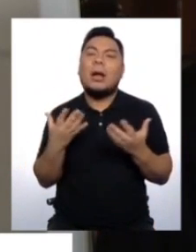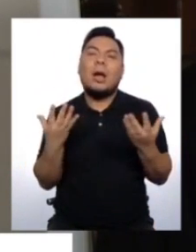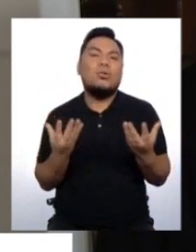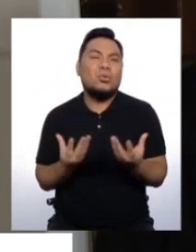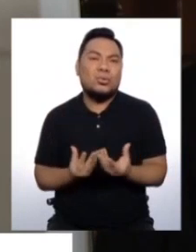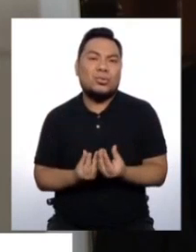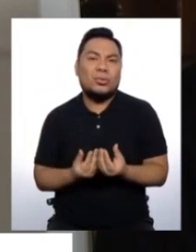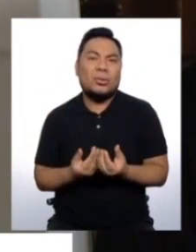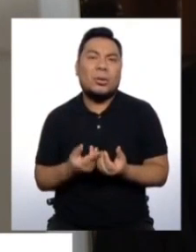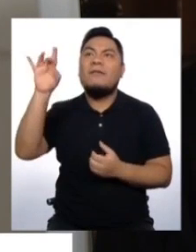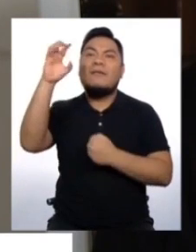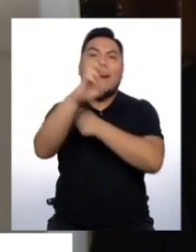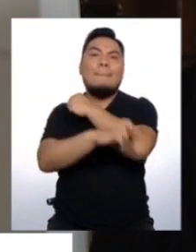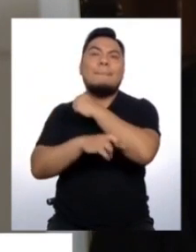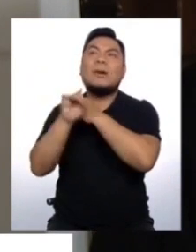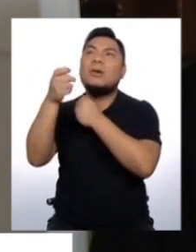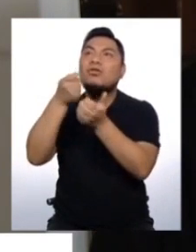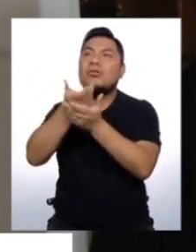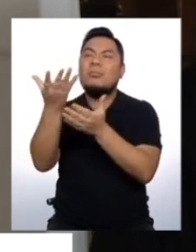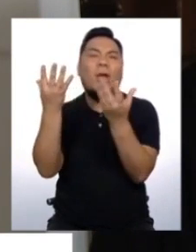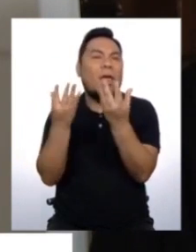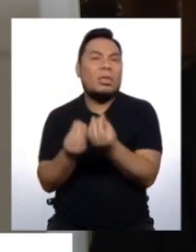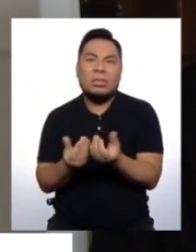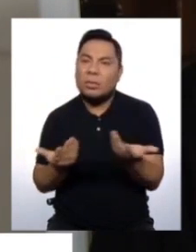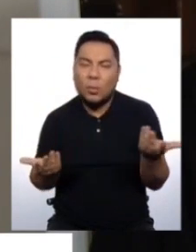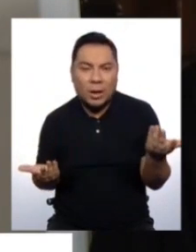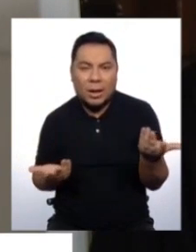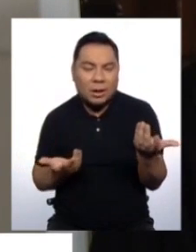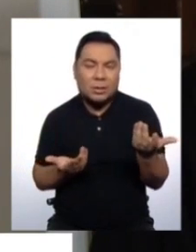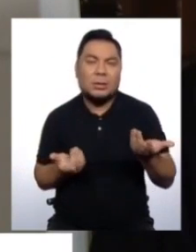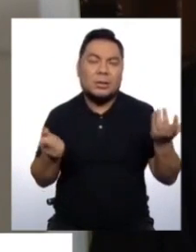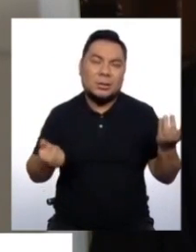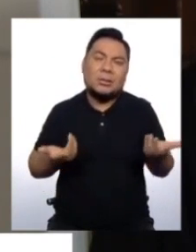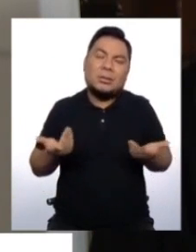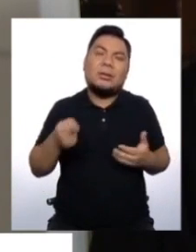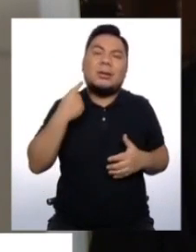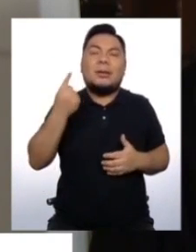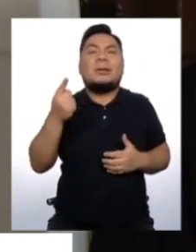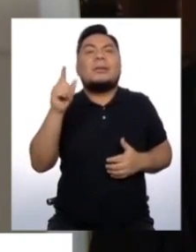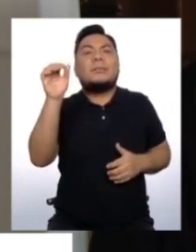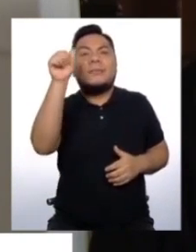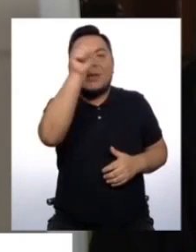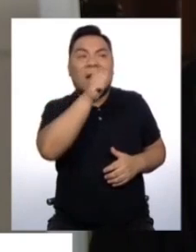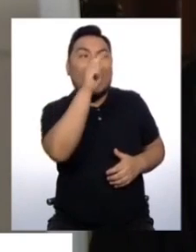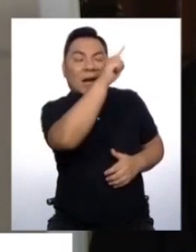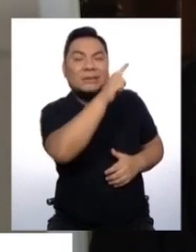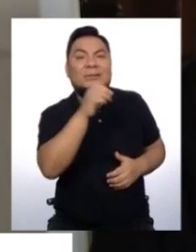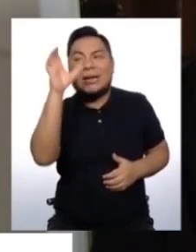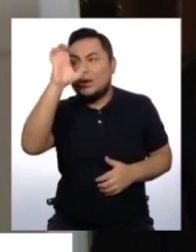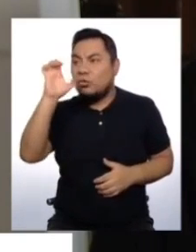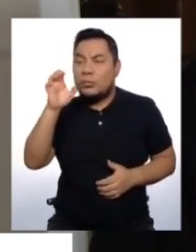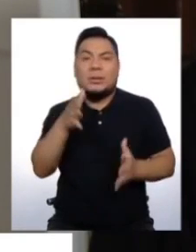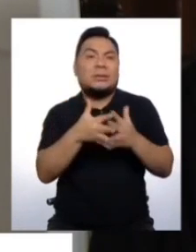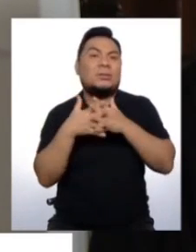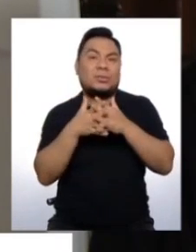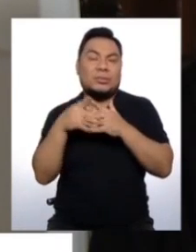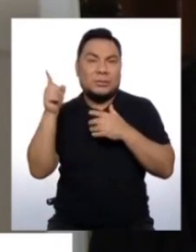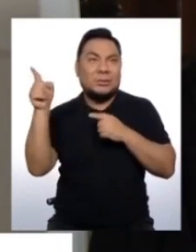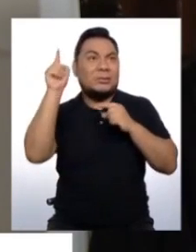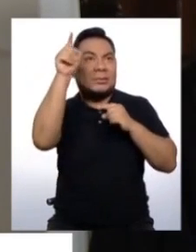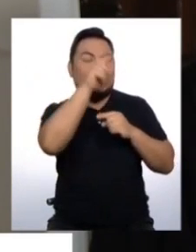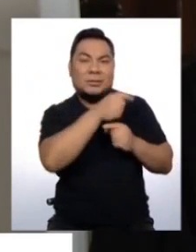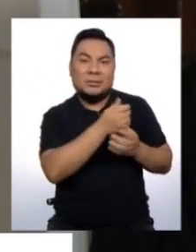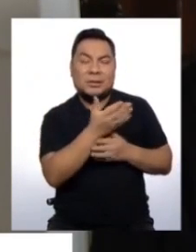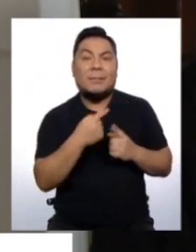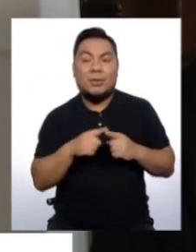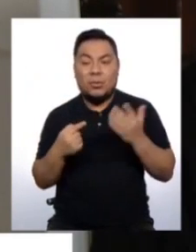internacionalmente. Dependemos de tecnologías que se producen ya sea en el Asia, en Europa y en Estados Unidos. Además,